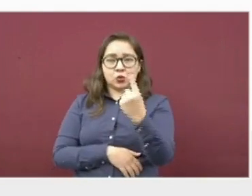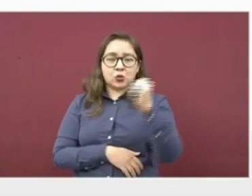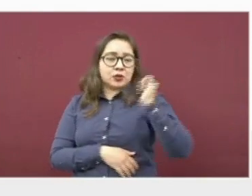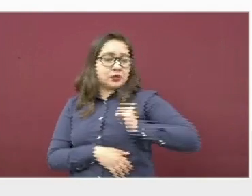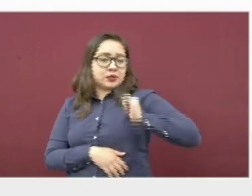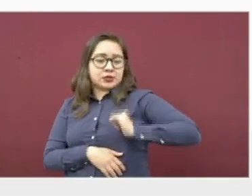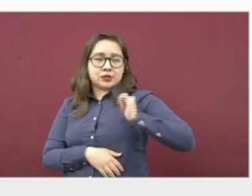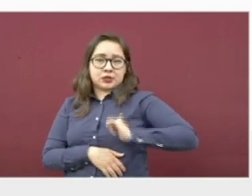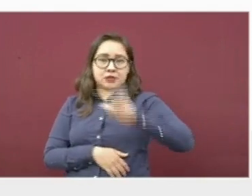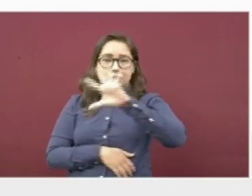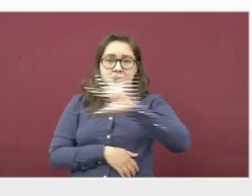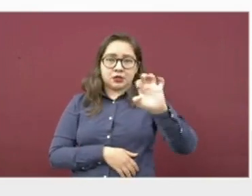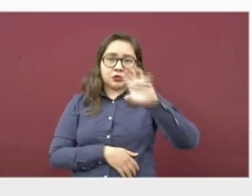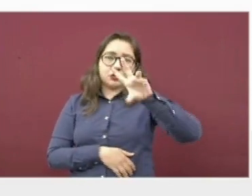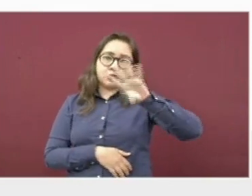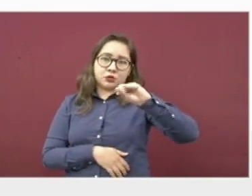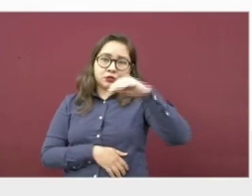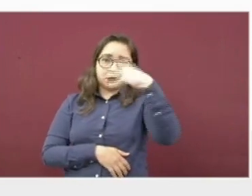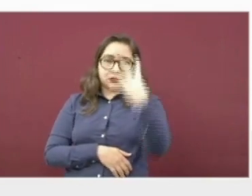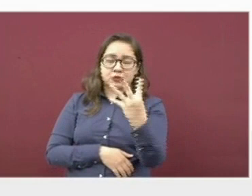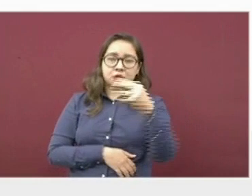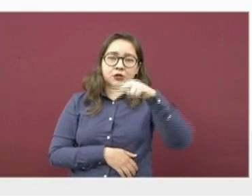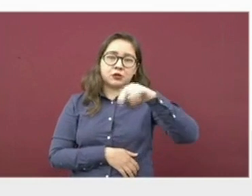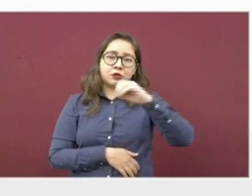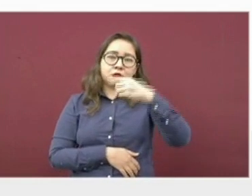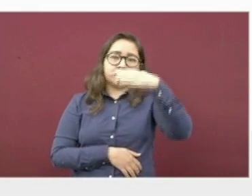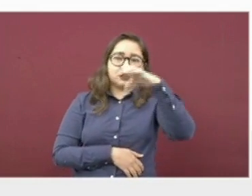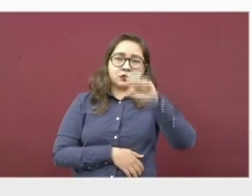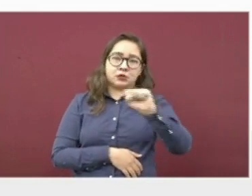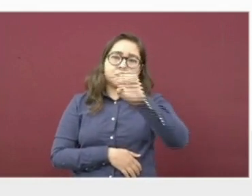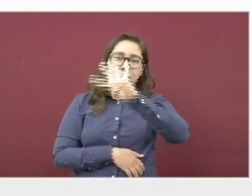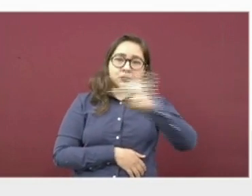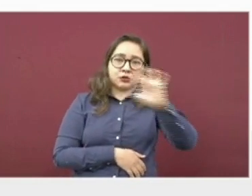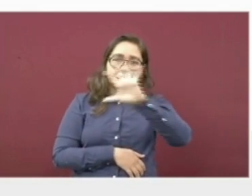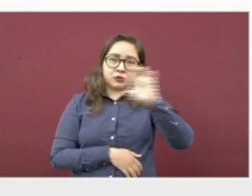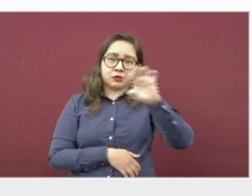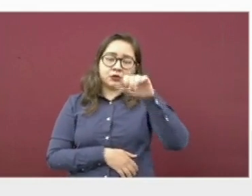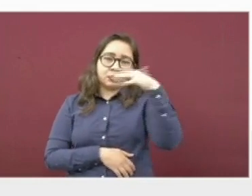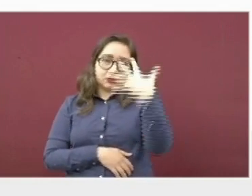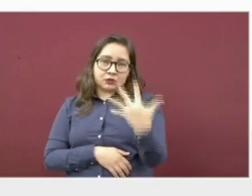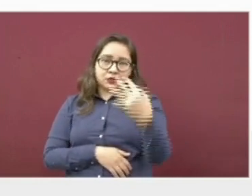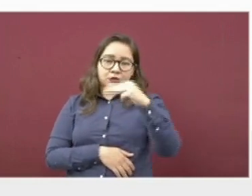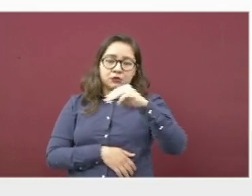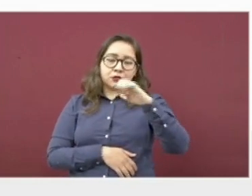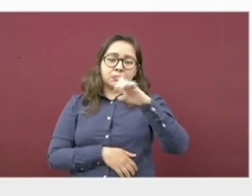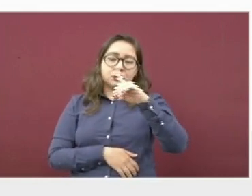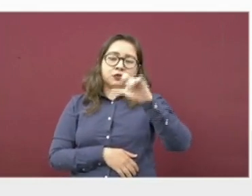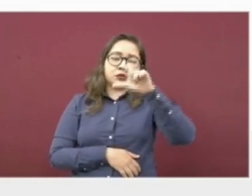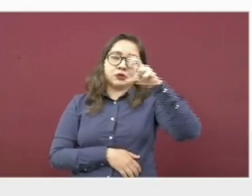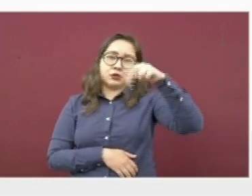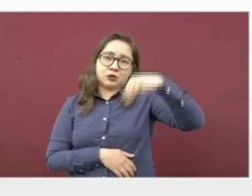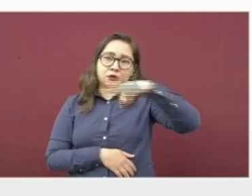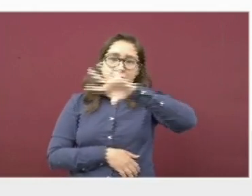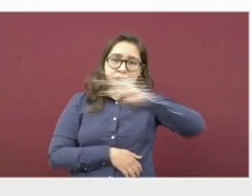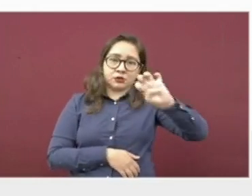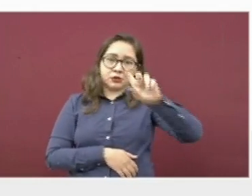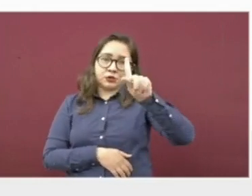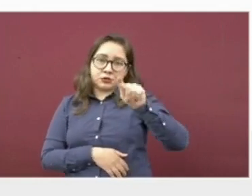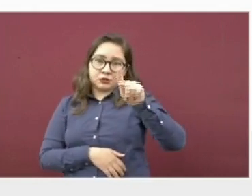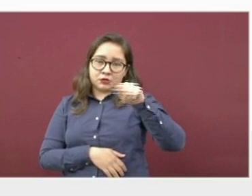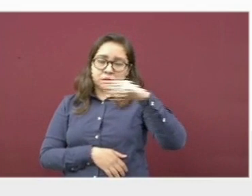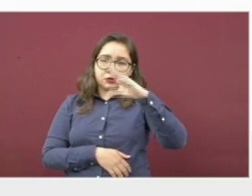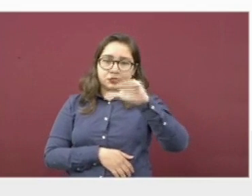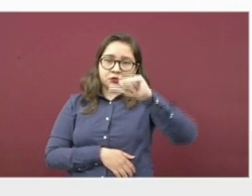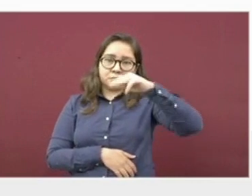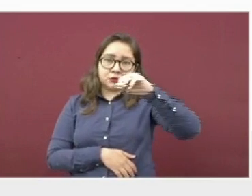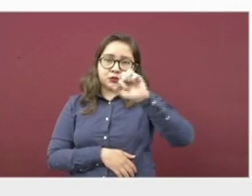Antigua, 594. Nogales, 505. Medellín, 470. Y Camerino,